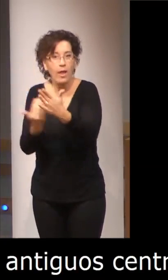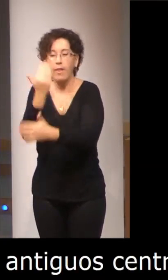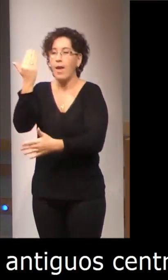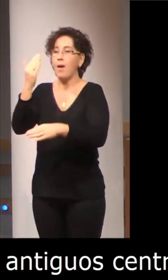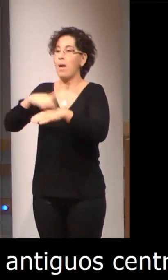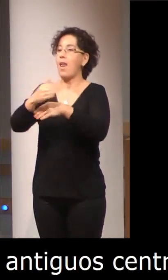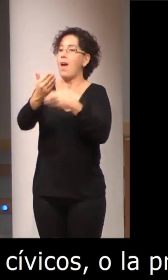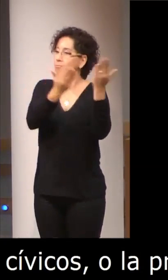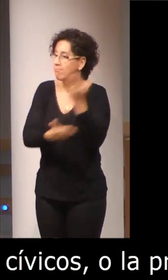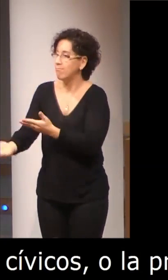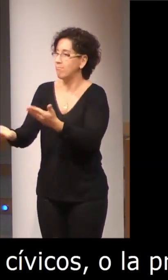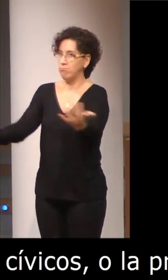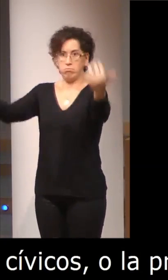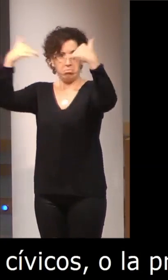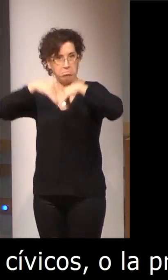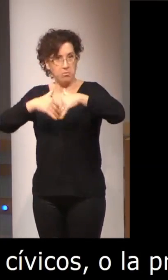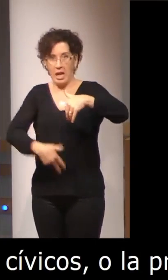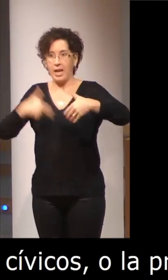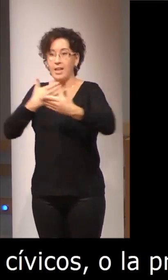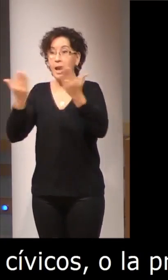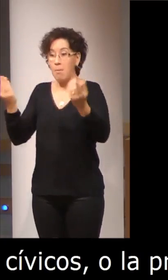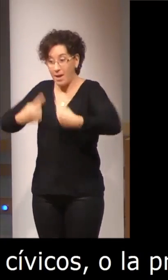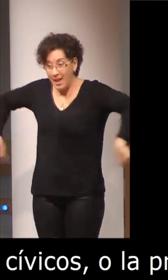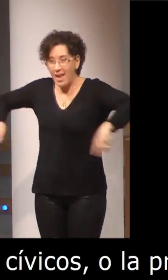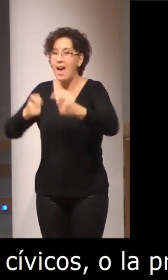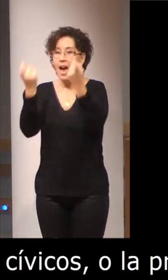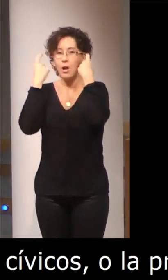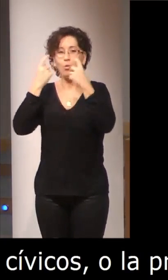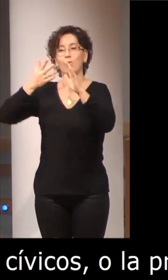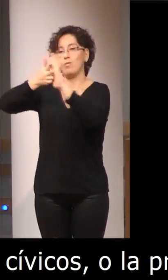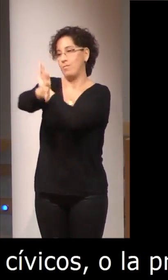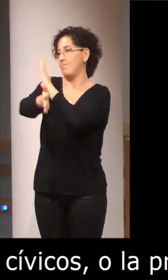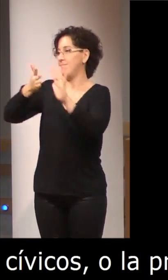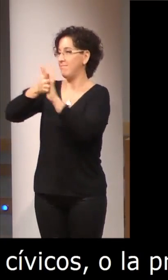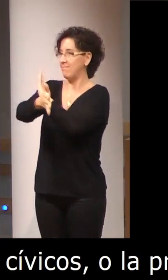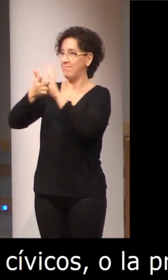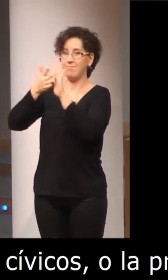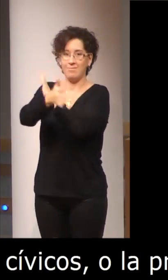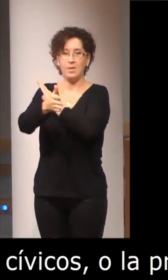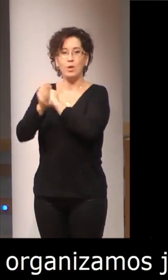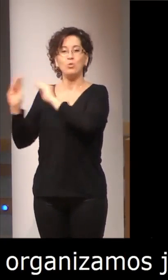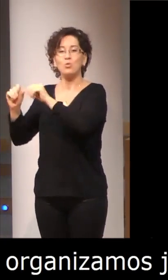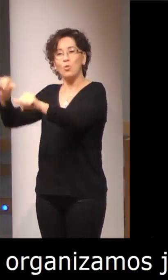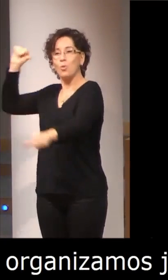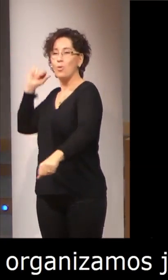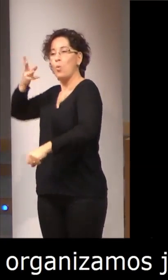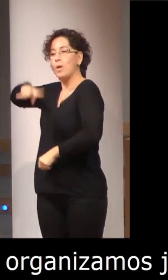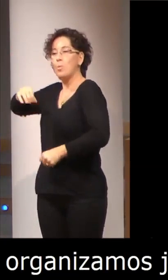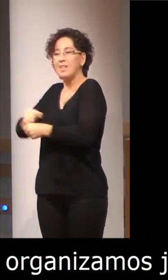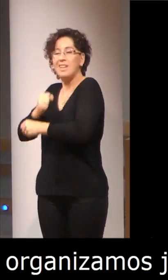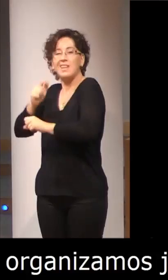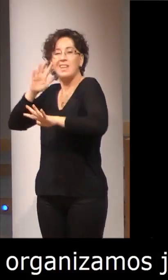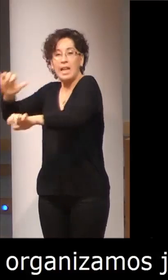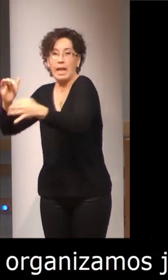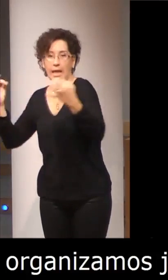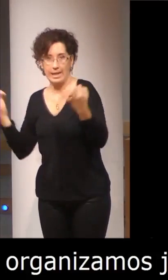invitamos a toda la comunidad universitaria, pues para que el propio alumnado exponga exponga lo que ha aprendido, ¿vale? Yo creo que